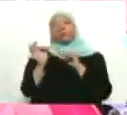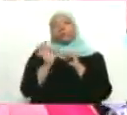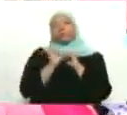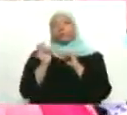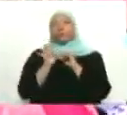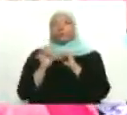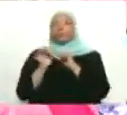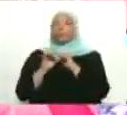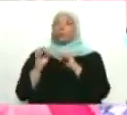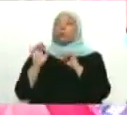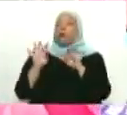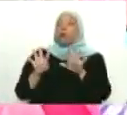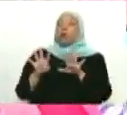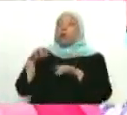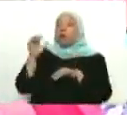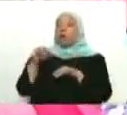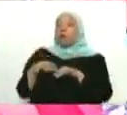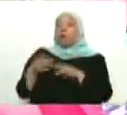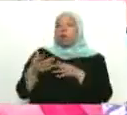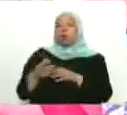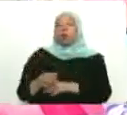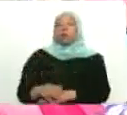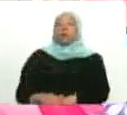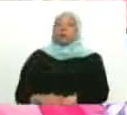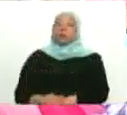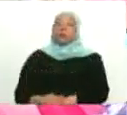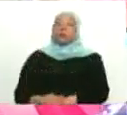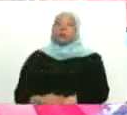de los 9 municipios del estado.